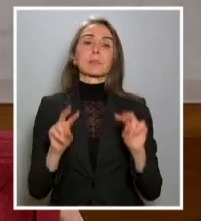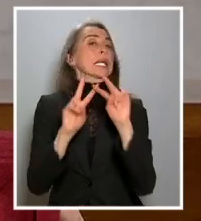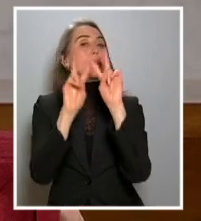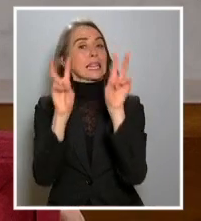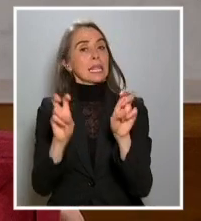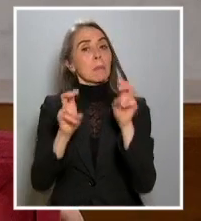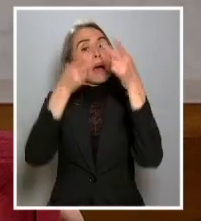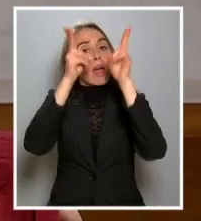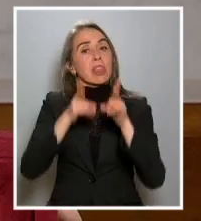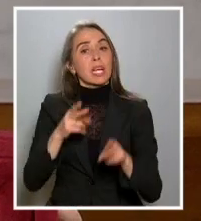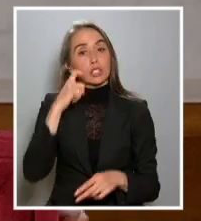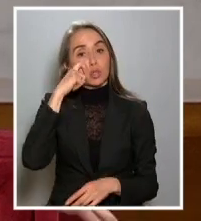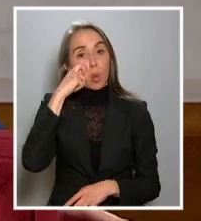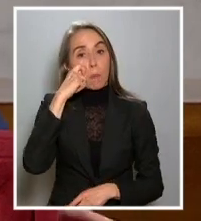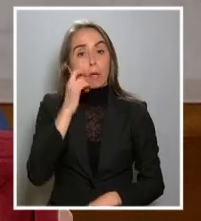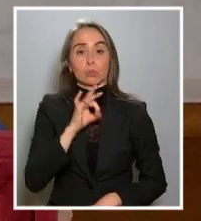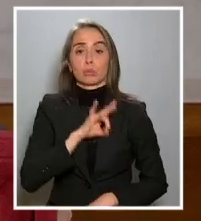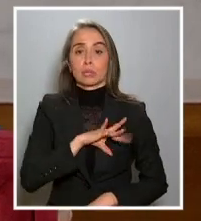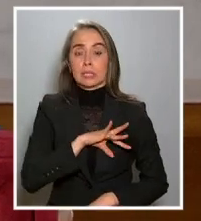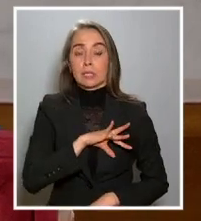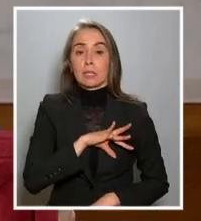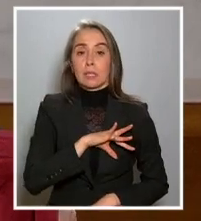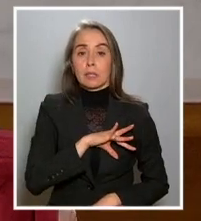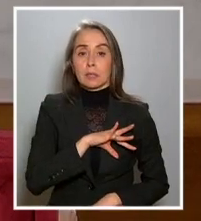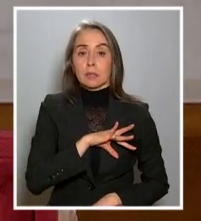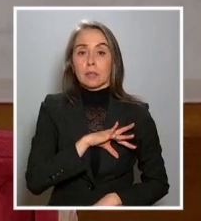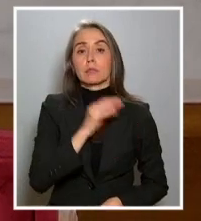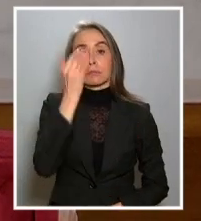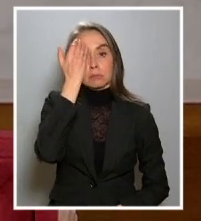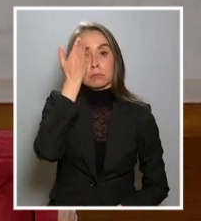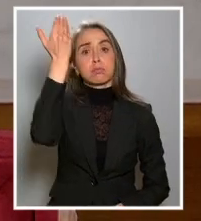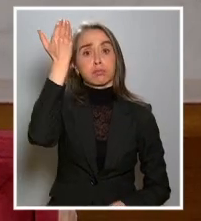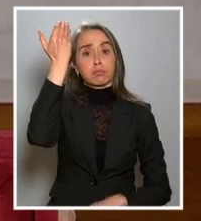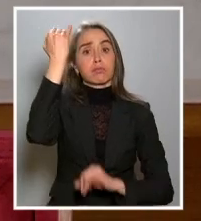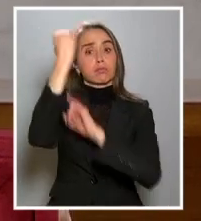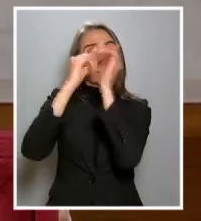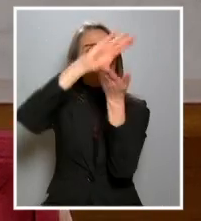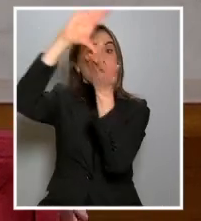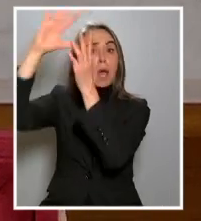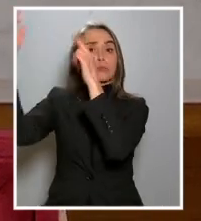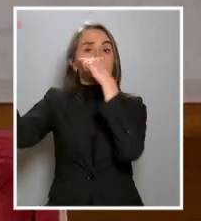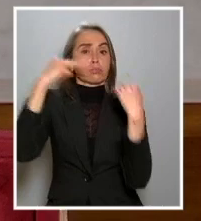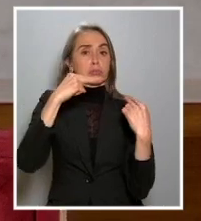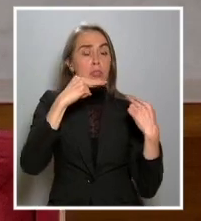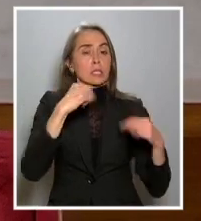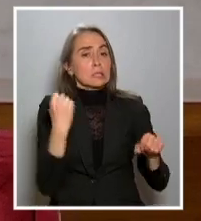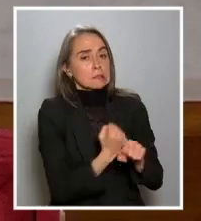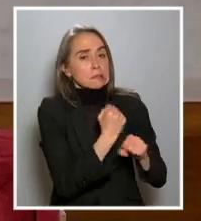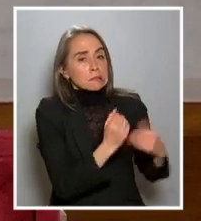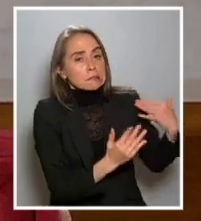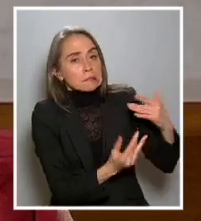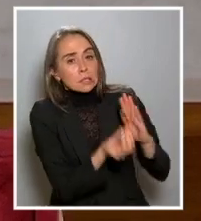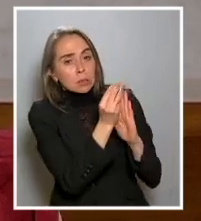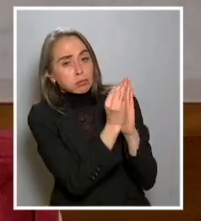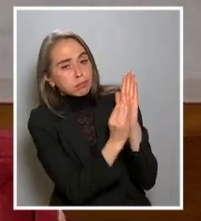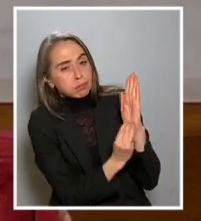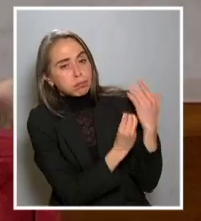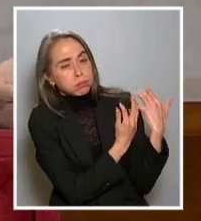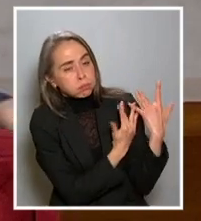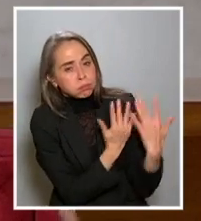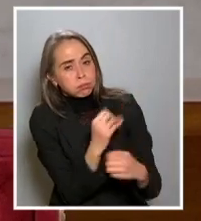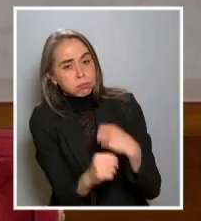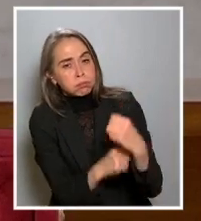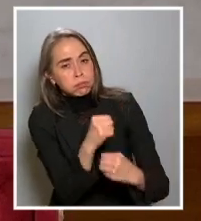En la materia de derechos humanos, Chile tiene un prestigio internacional que ha sido construido laboriosamente a lo largo de décadas,